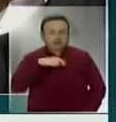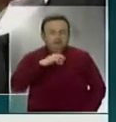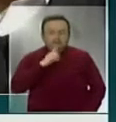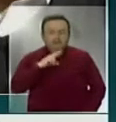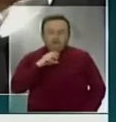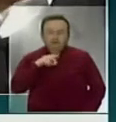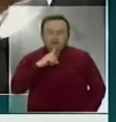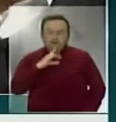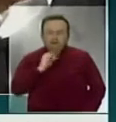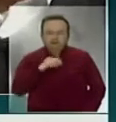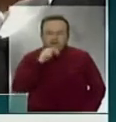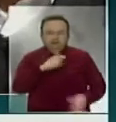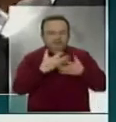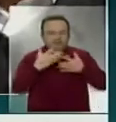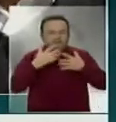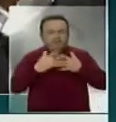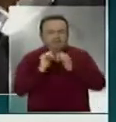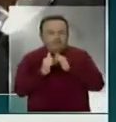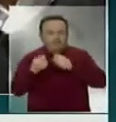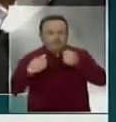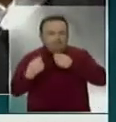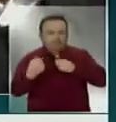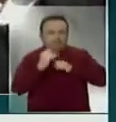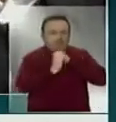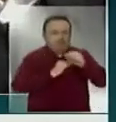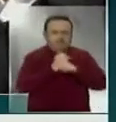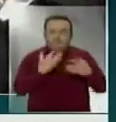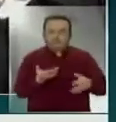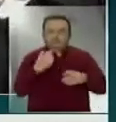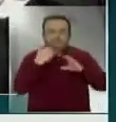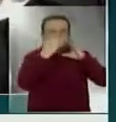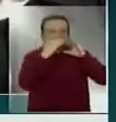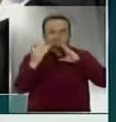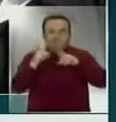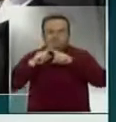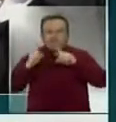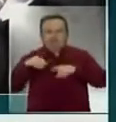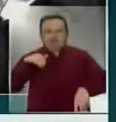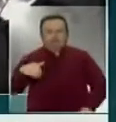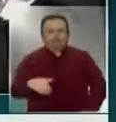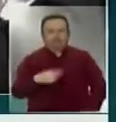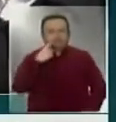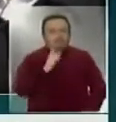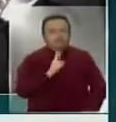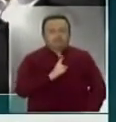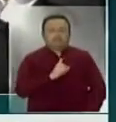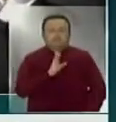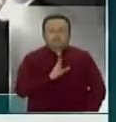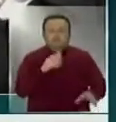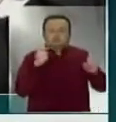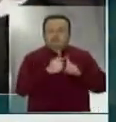se está reciclando, está vendiendo por WhatsApp, por Internet, estamos despachando por los diferentes buses, pero ha